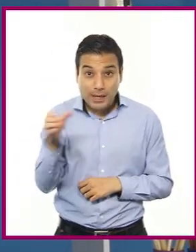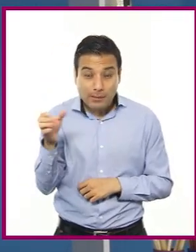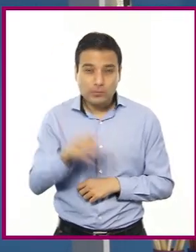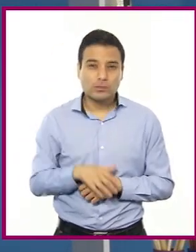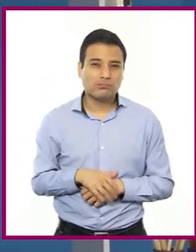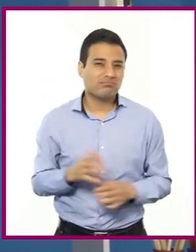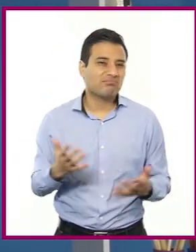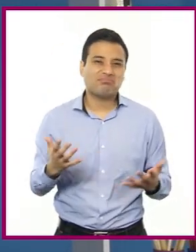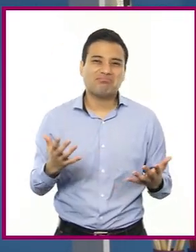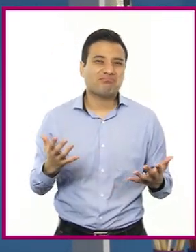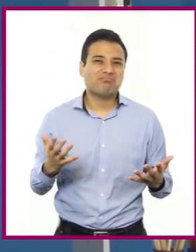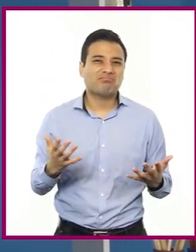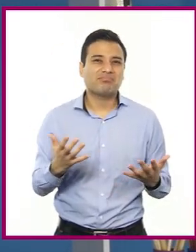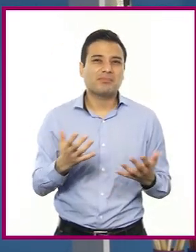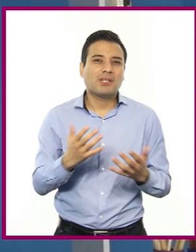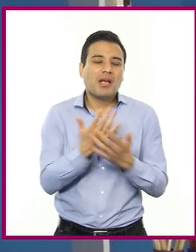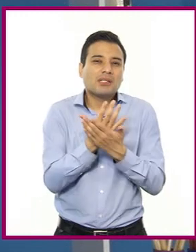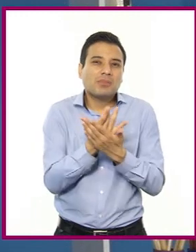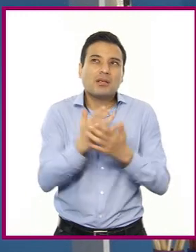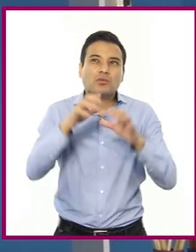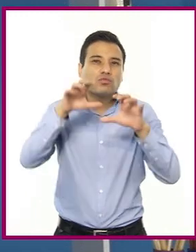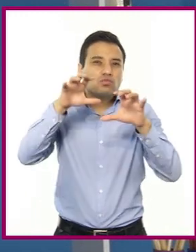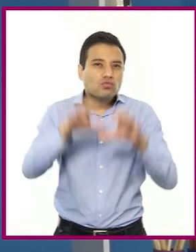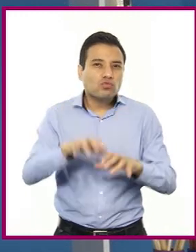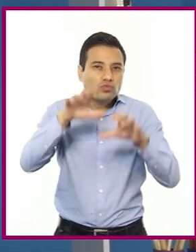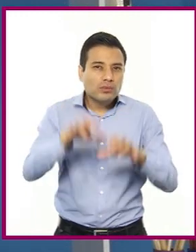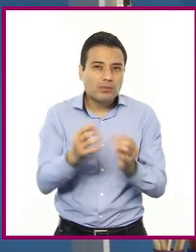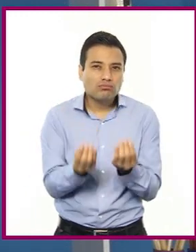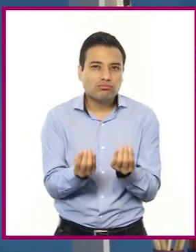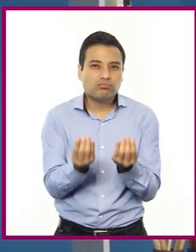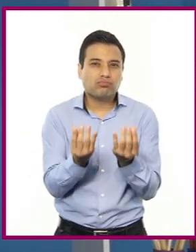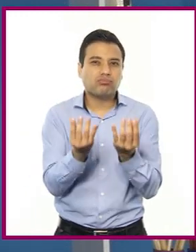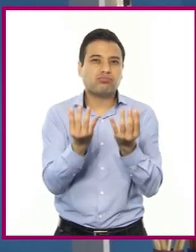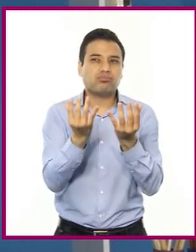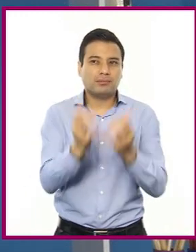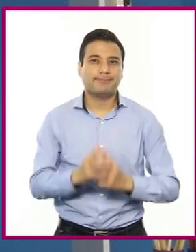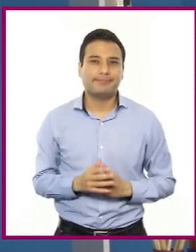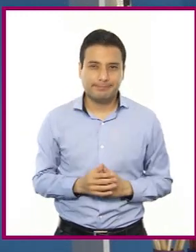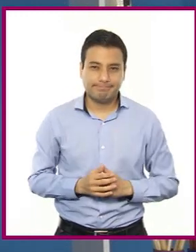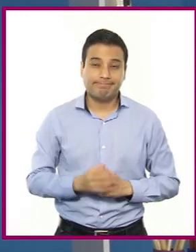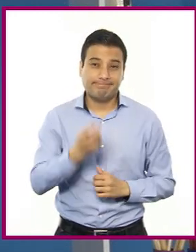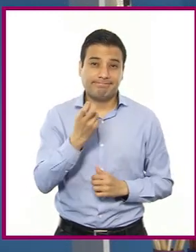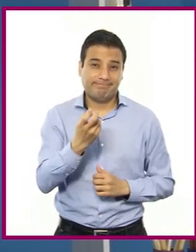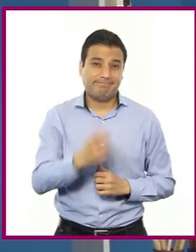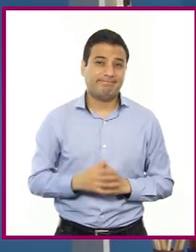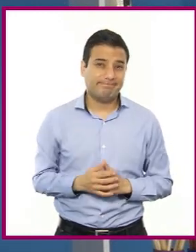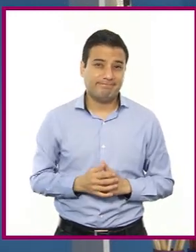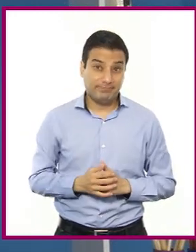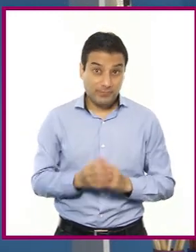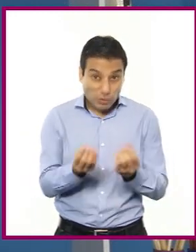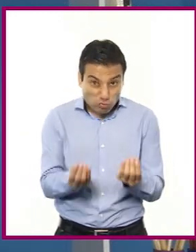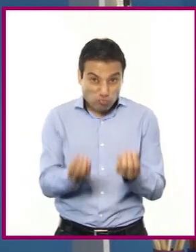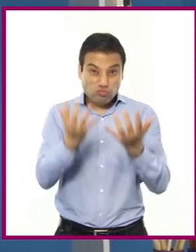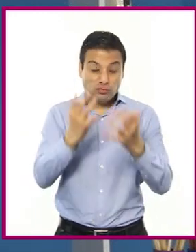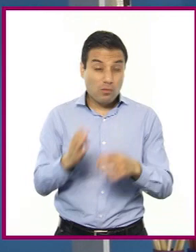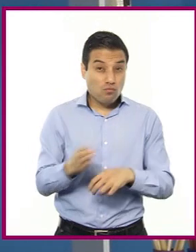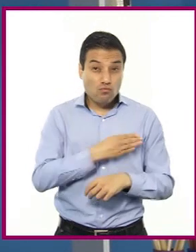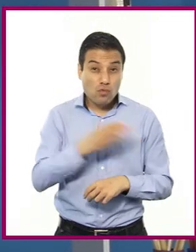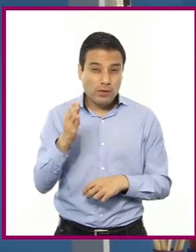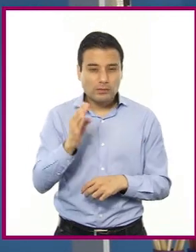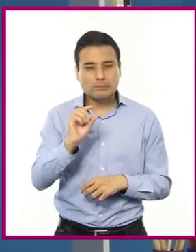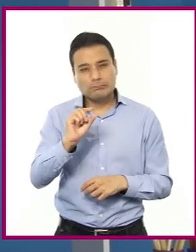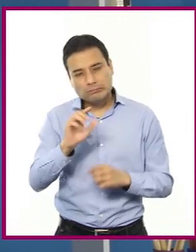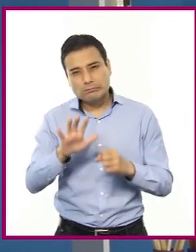siguieron dependiendo de las lluvias de temporal y, por tanto, eran menos productivos. Su cosecha